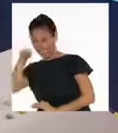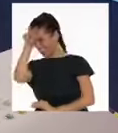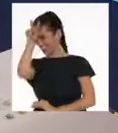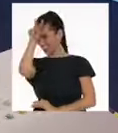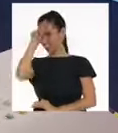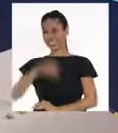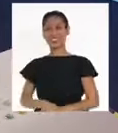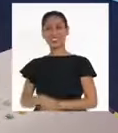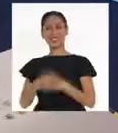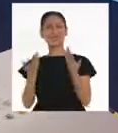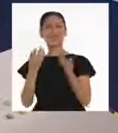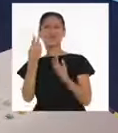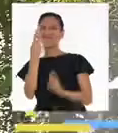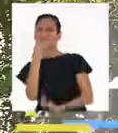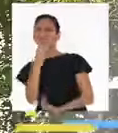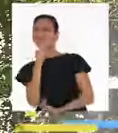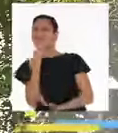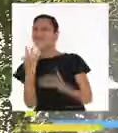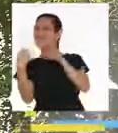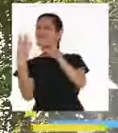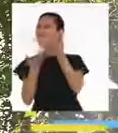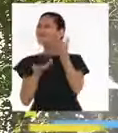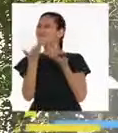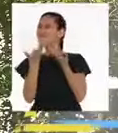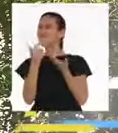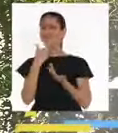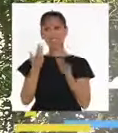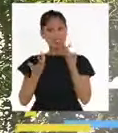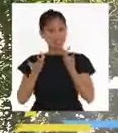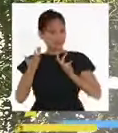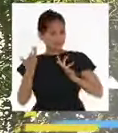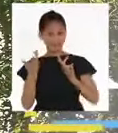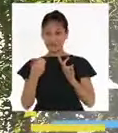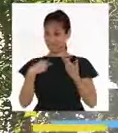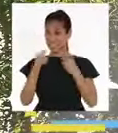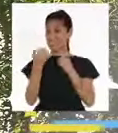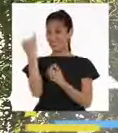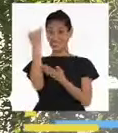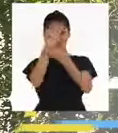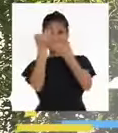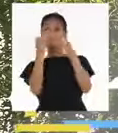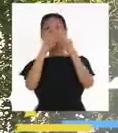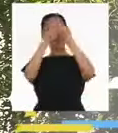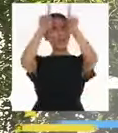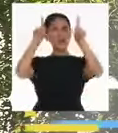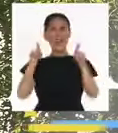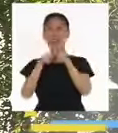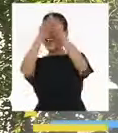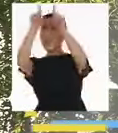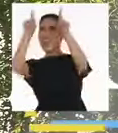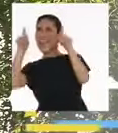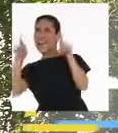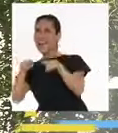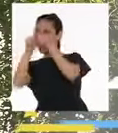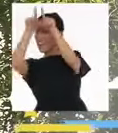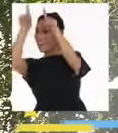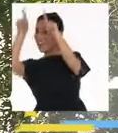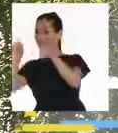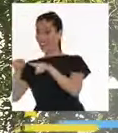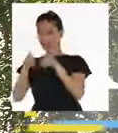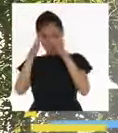¿En qué estábamos, Valentín? Hicimos una tabla de frecuencias para organizar las